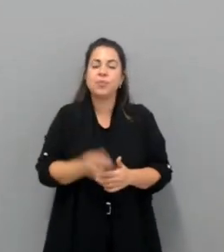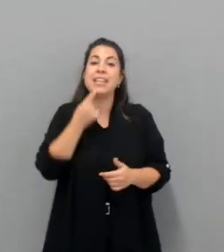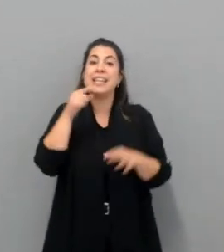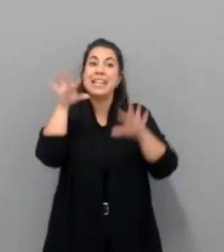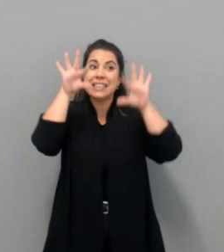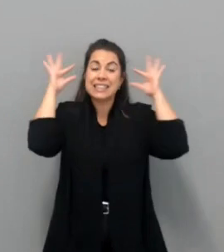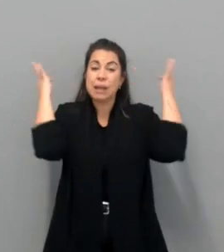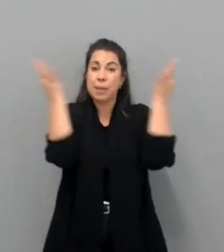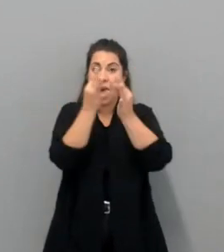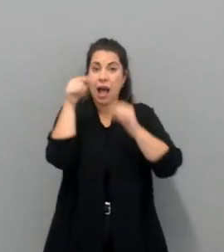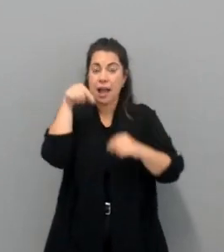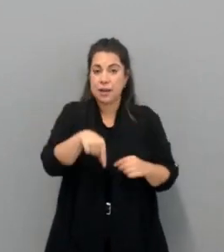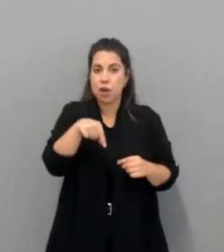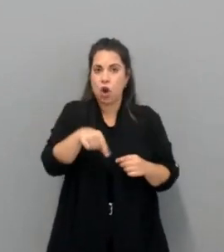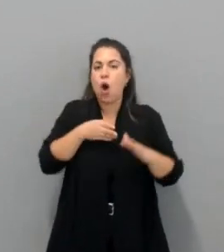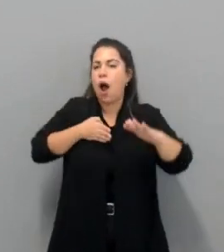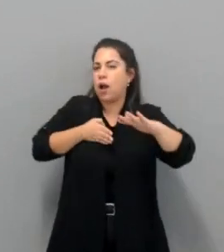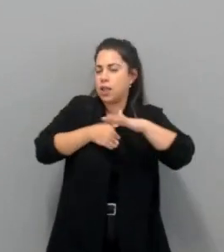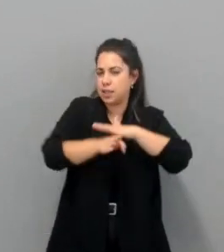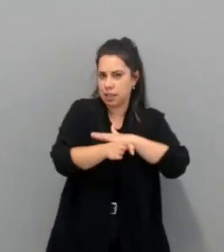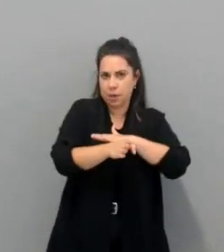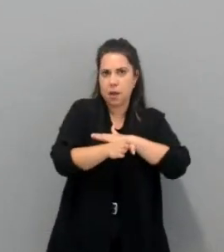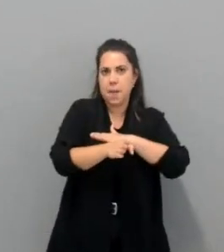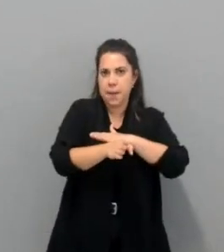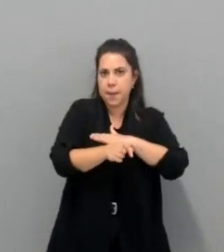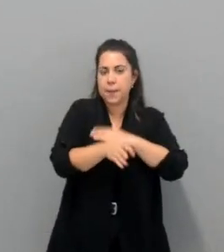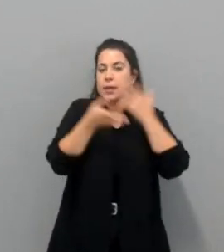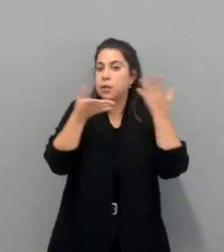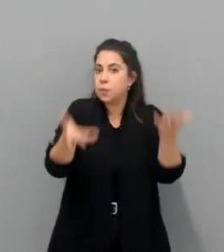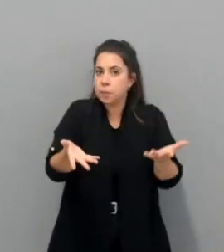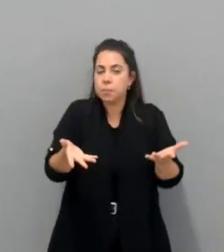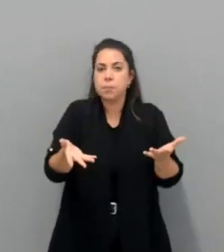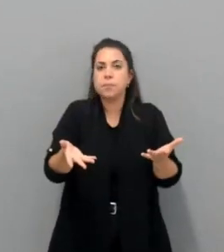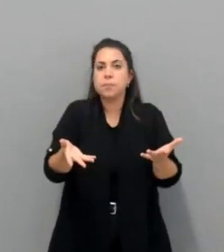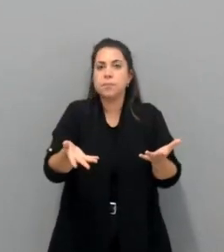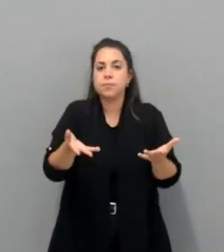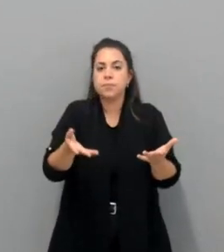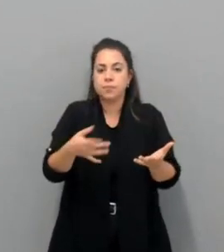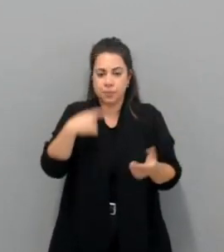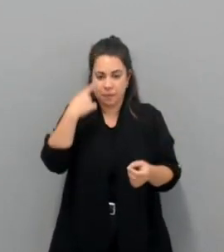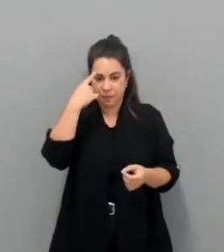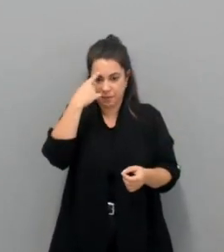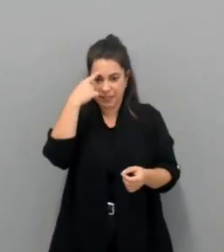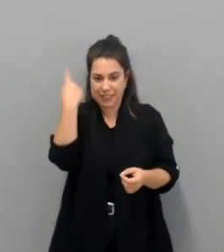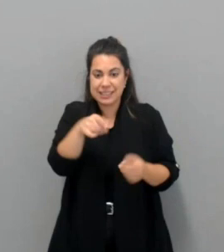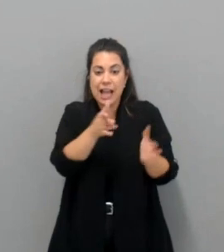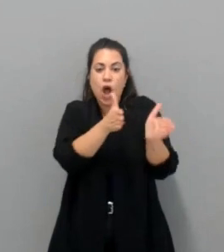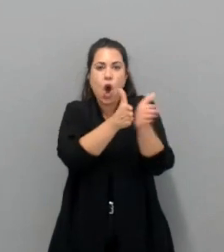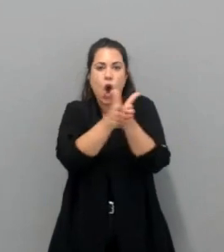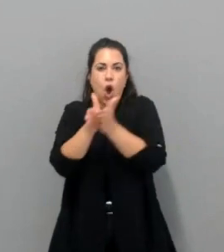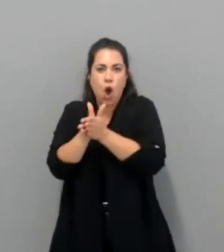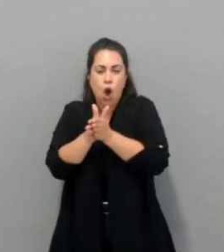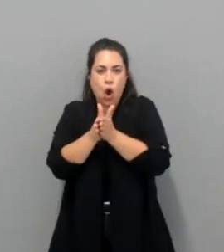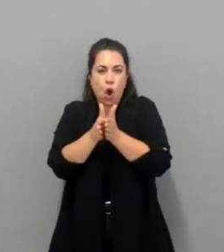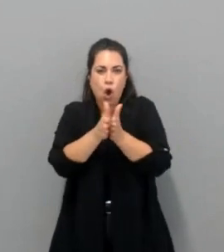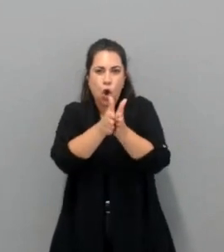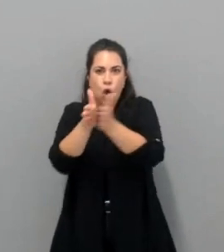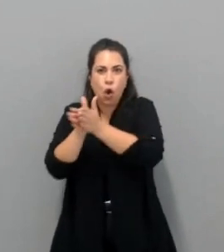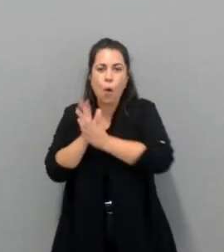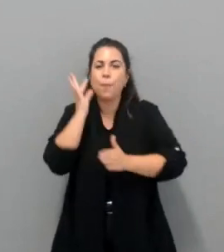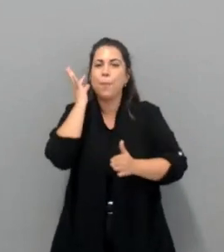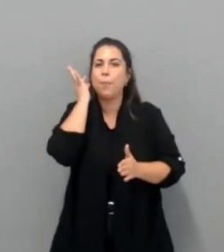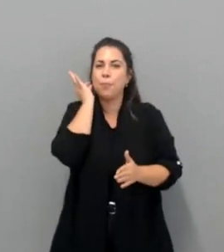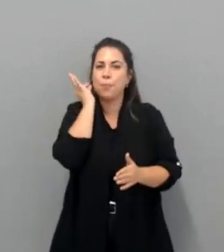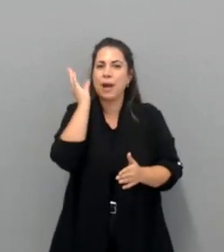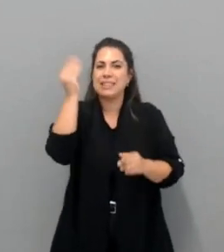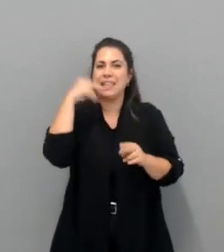seminario accesible, por lo que en todo momento, y sé que mis compañeras, compañeras de